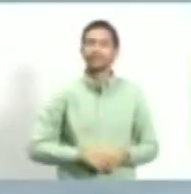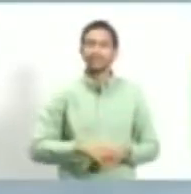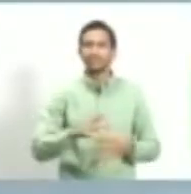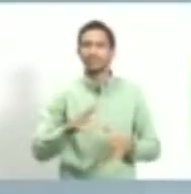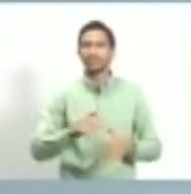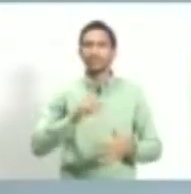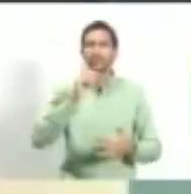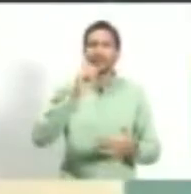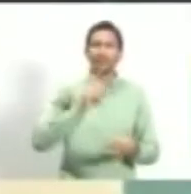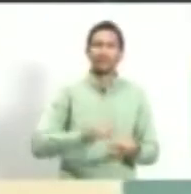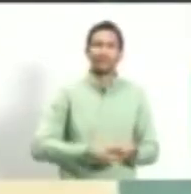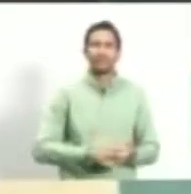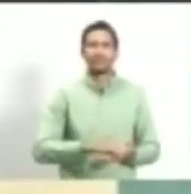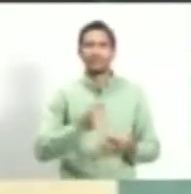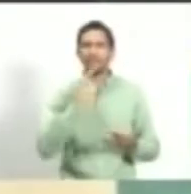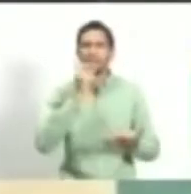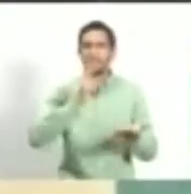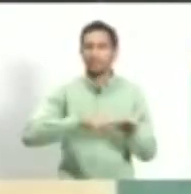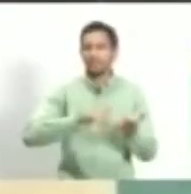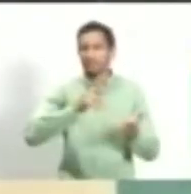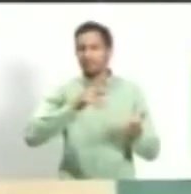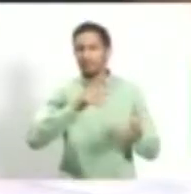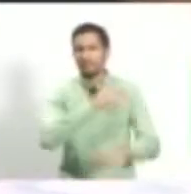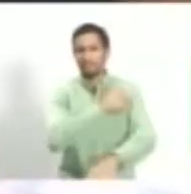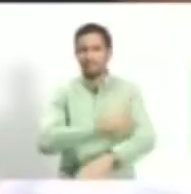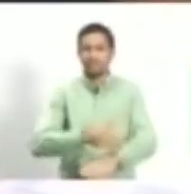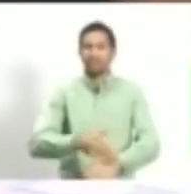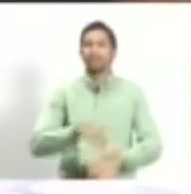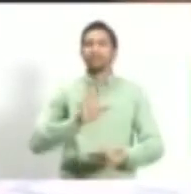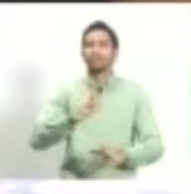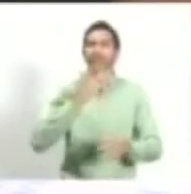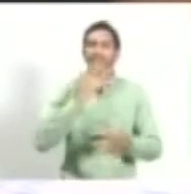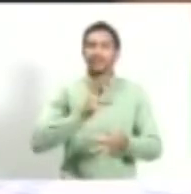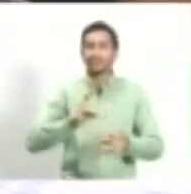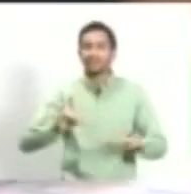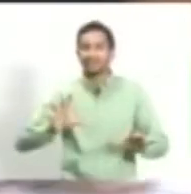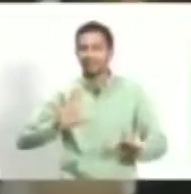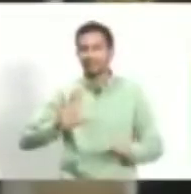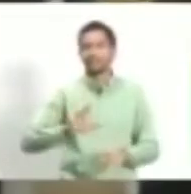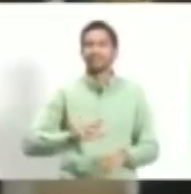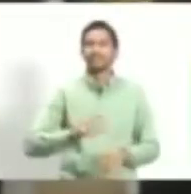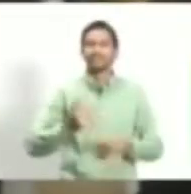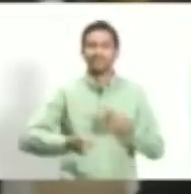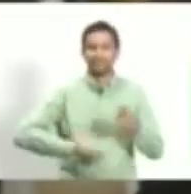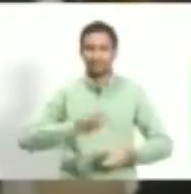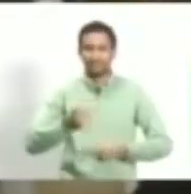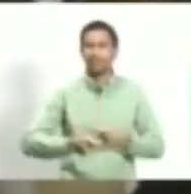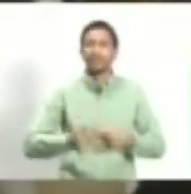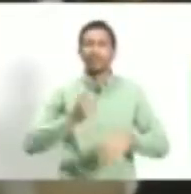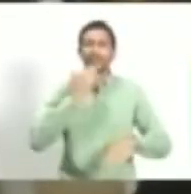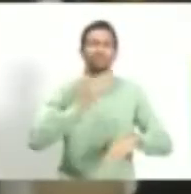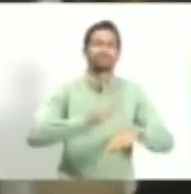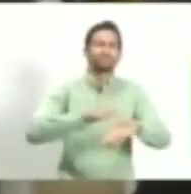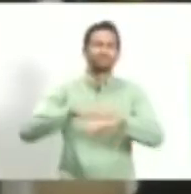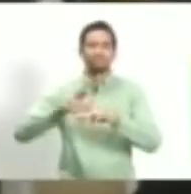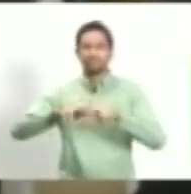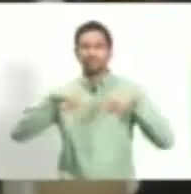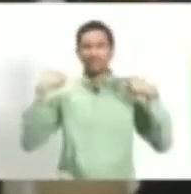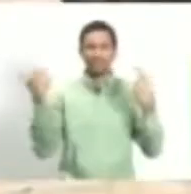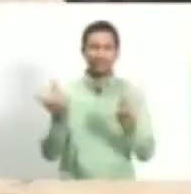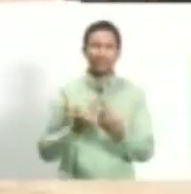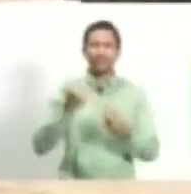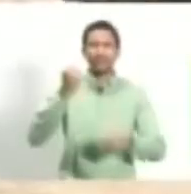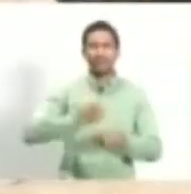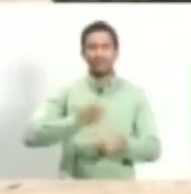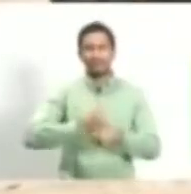pesos arroja la huelga que completa 64 días en las salinas de Manaure. Líderes de la comunidad se reunieron para pedirle a los trabajadores y directivos ponerle fin al cese de